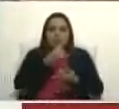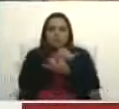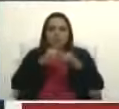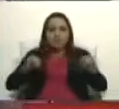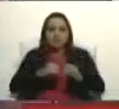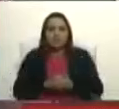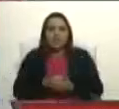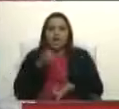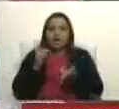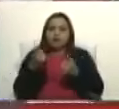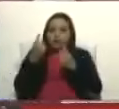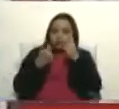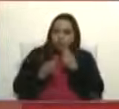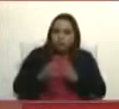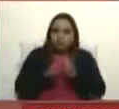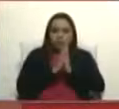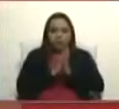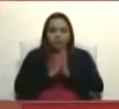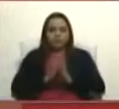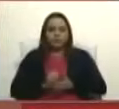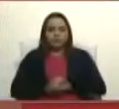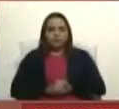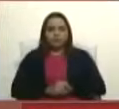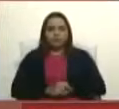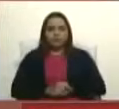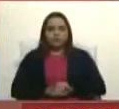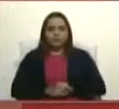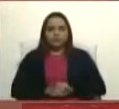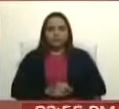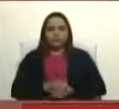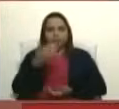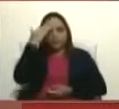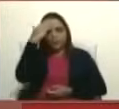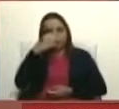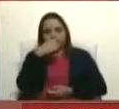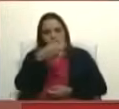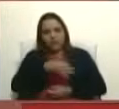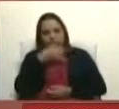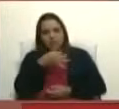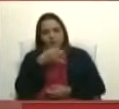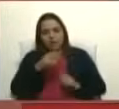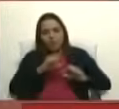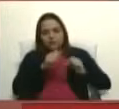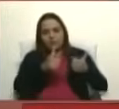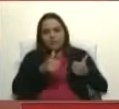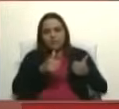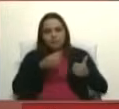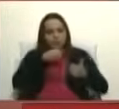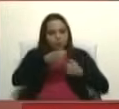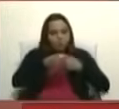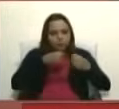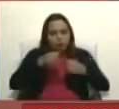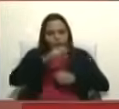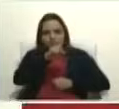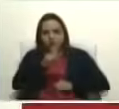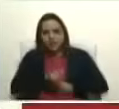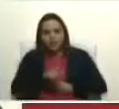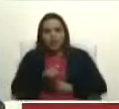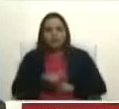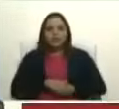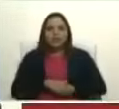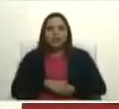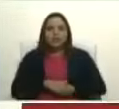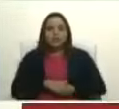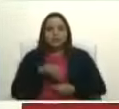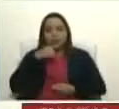Si hay alguna pregunta, por favor. Saludos, buenas tardes. Iniciamos el ciclo de preguntas con Melanie Castillo por